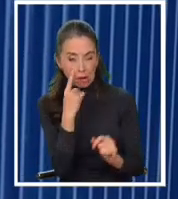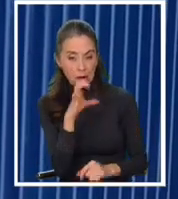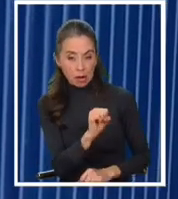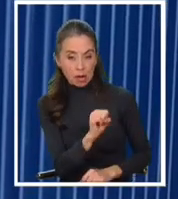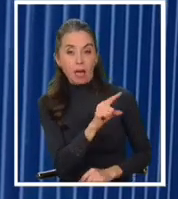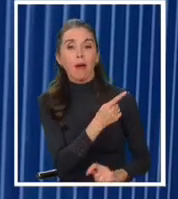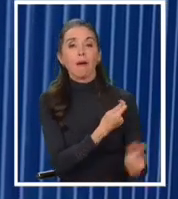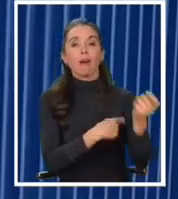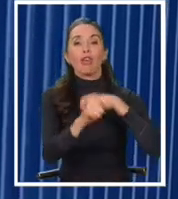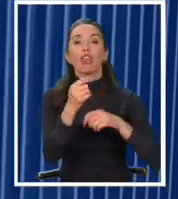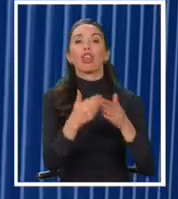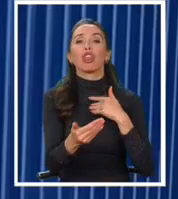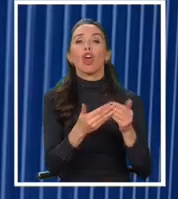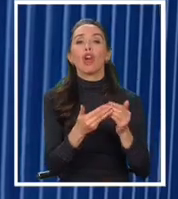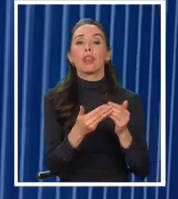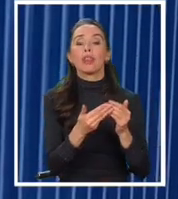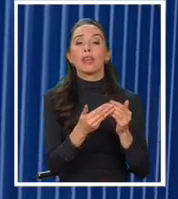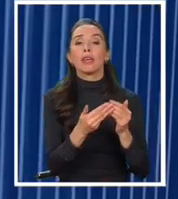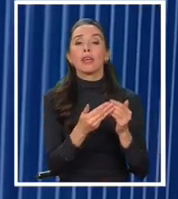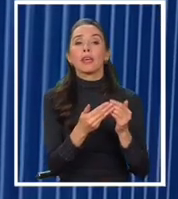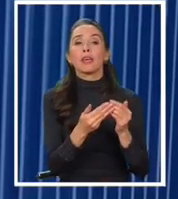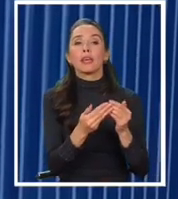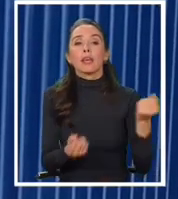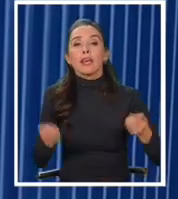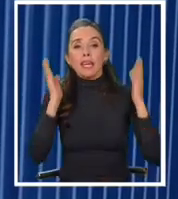tiene por objeto lograr dar con los